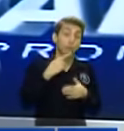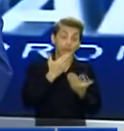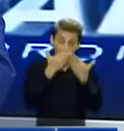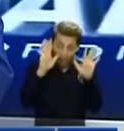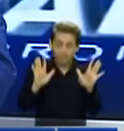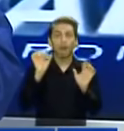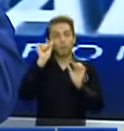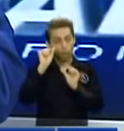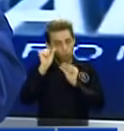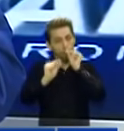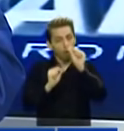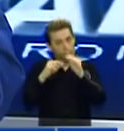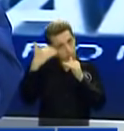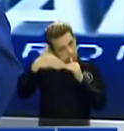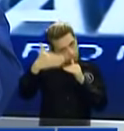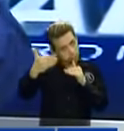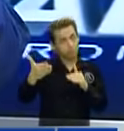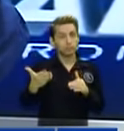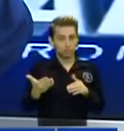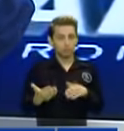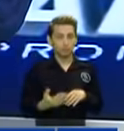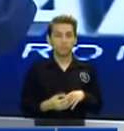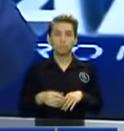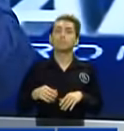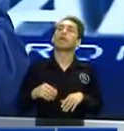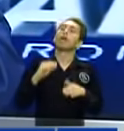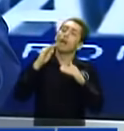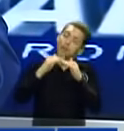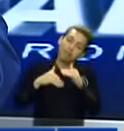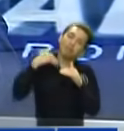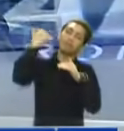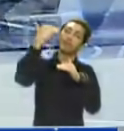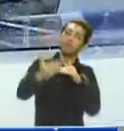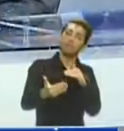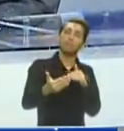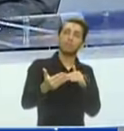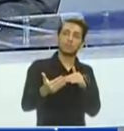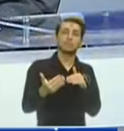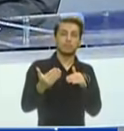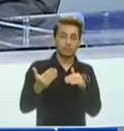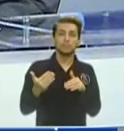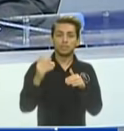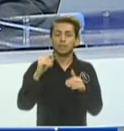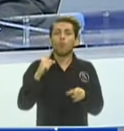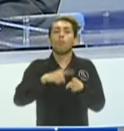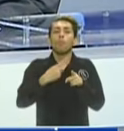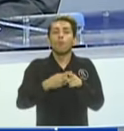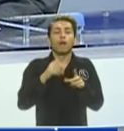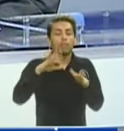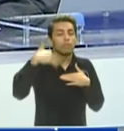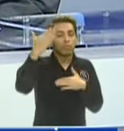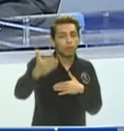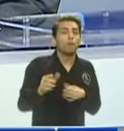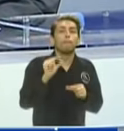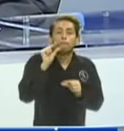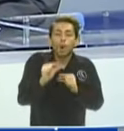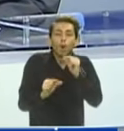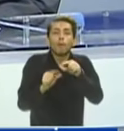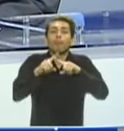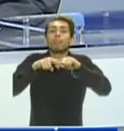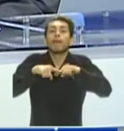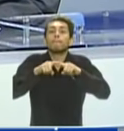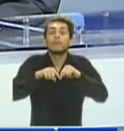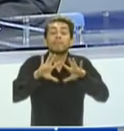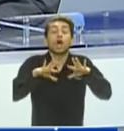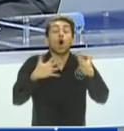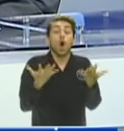momento... Y llegará el momento de los centros comerciales también, supongo. Y no, va a llegar, va a llegar. Es que todo va a depender del